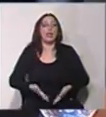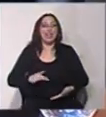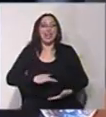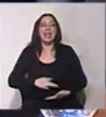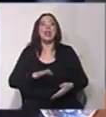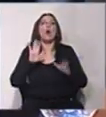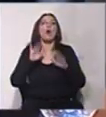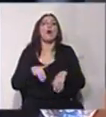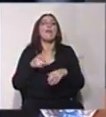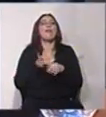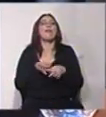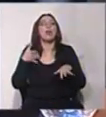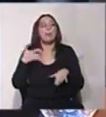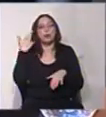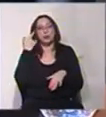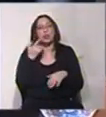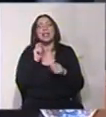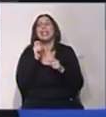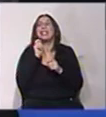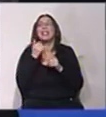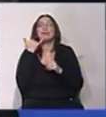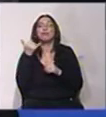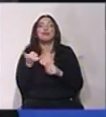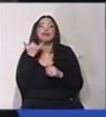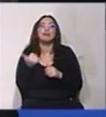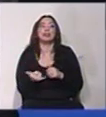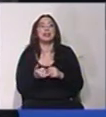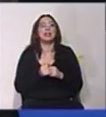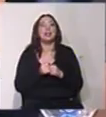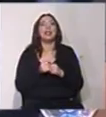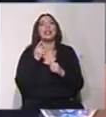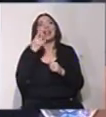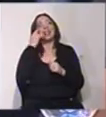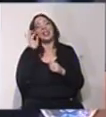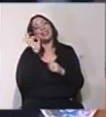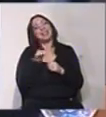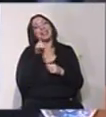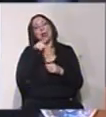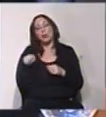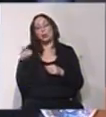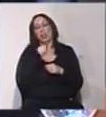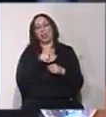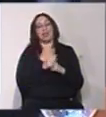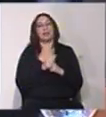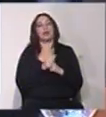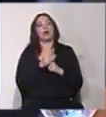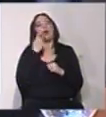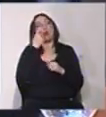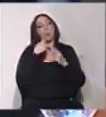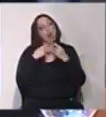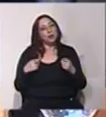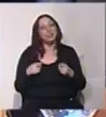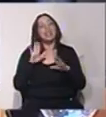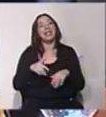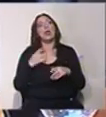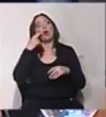fenómeno. Los que consulta, ¿quiénes son? ¿Qué detectaron ustedes? Porque una cosa es el que tiene una conducta suicida, el que